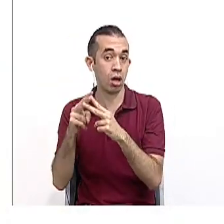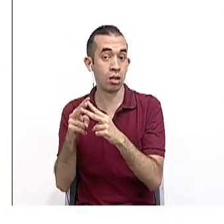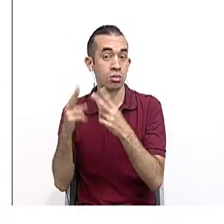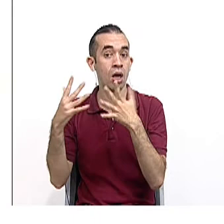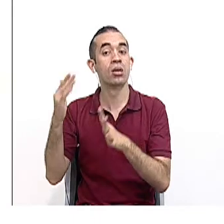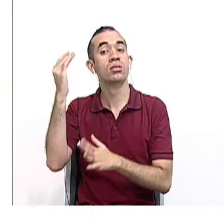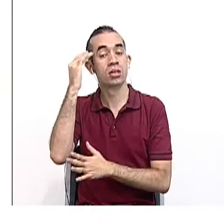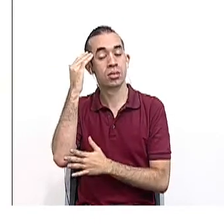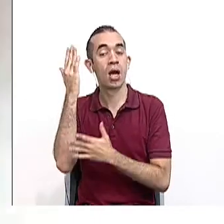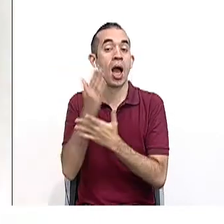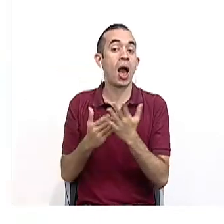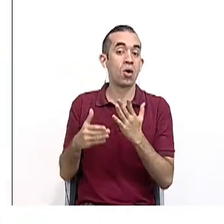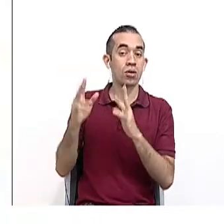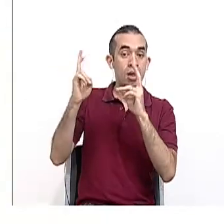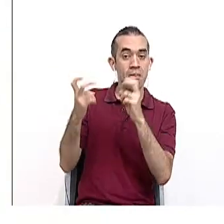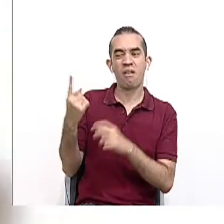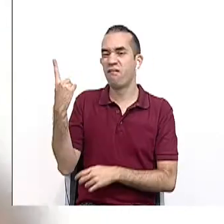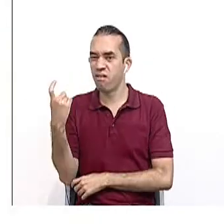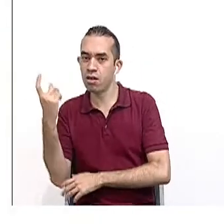no sé del tema.